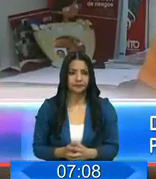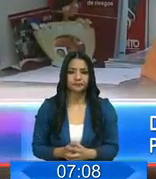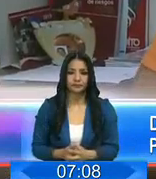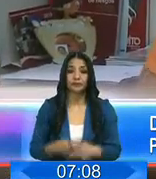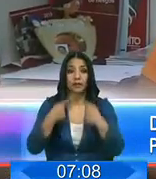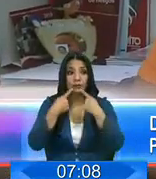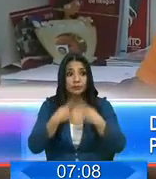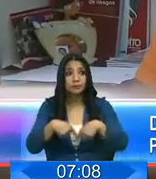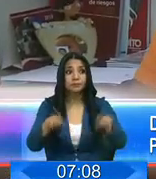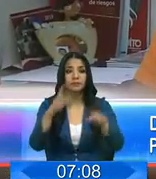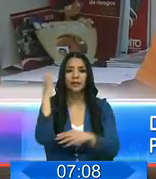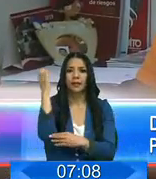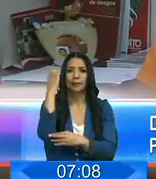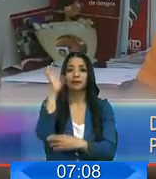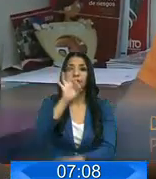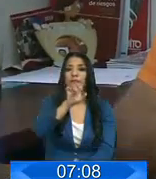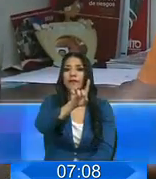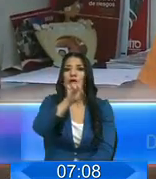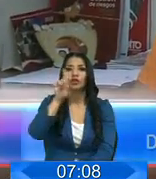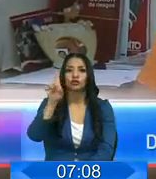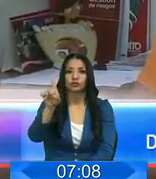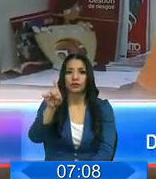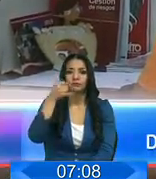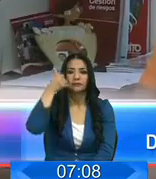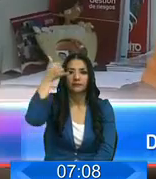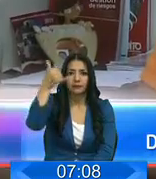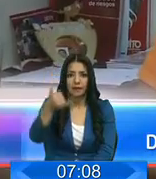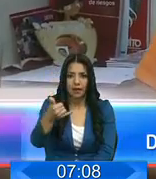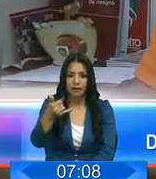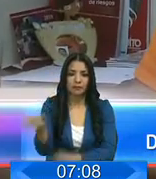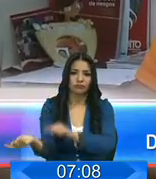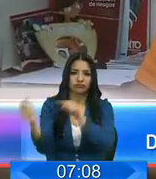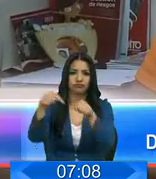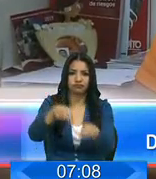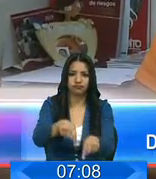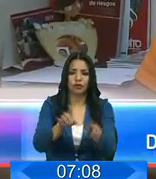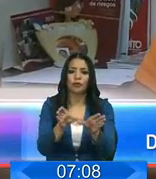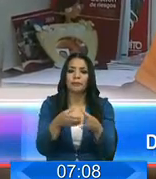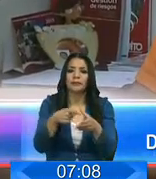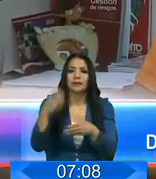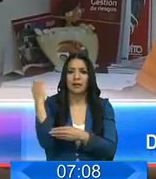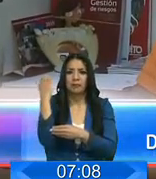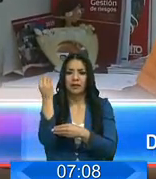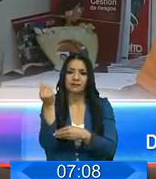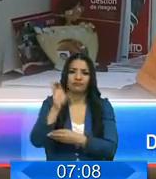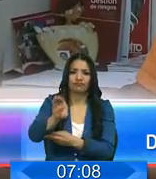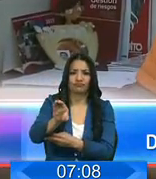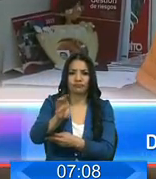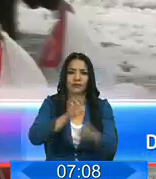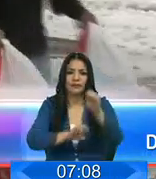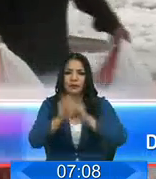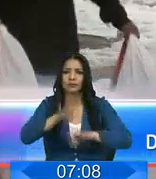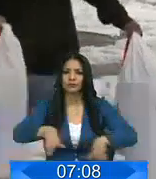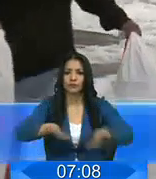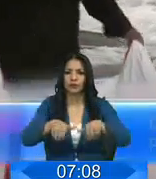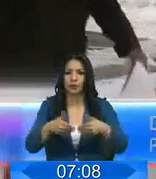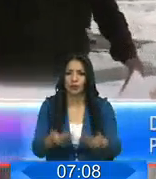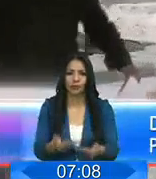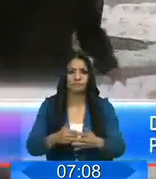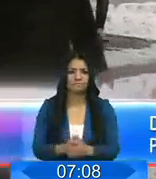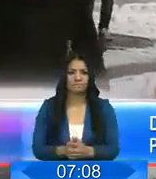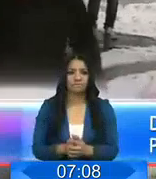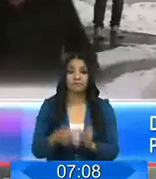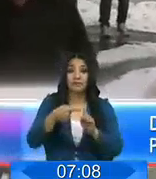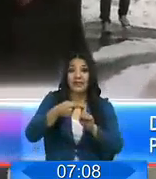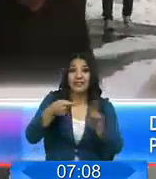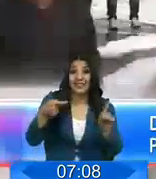emergencia directamente al 911, se despacha recursos a través del COE Metropolitano y se evalúa la situación. Los datos marcan que desde el